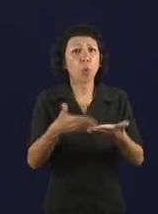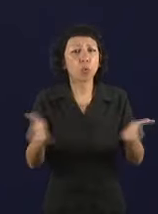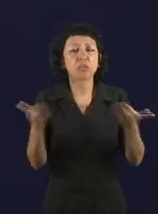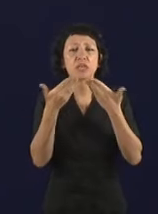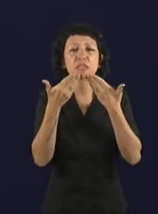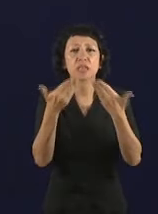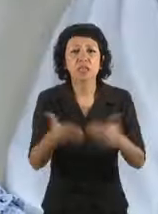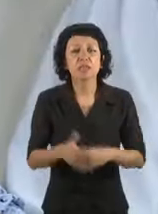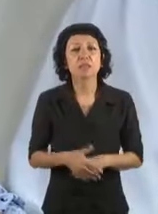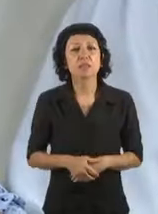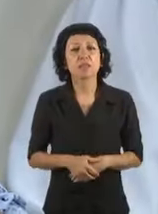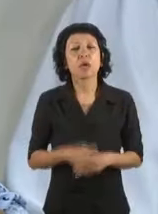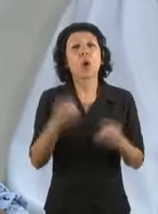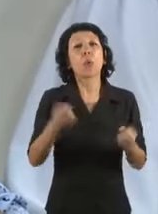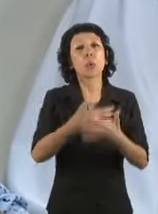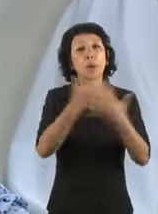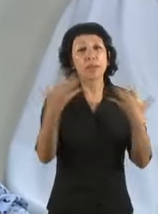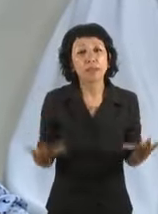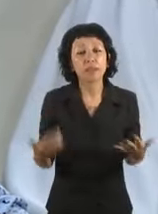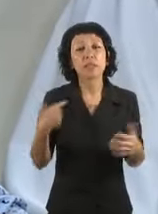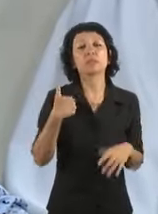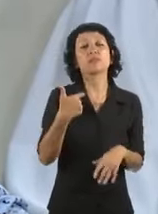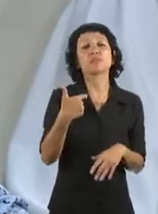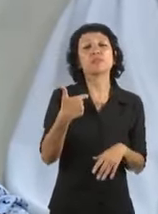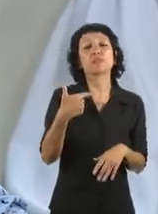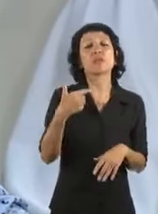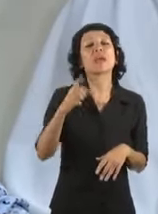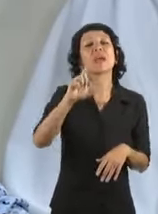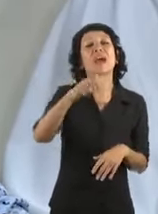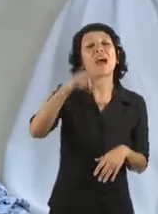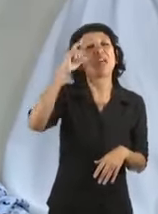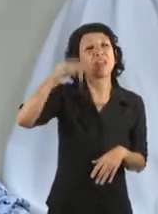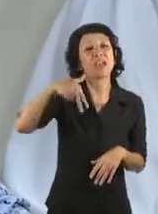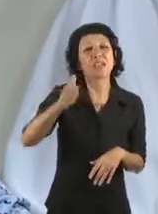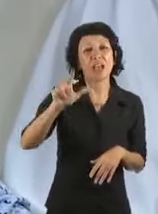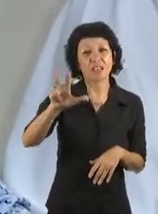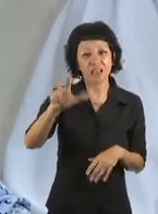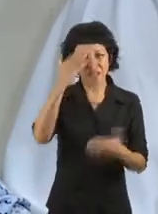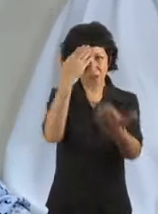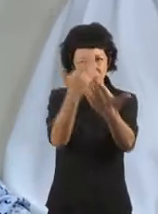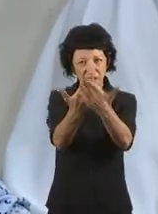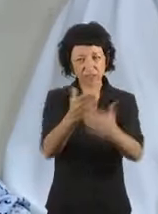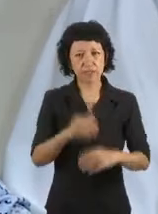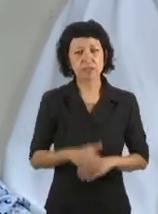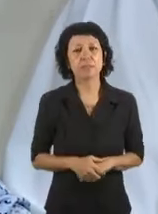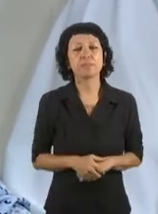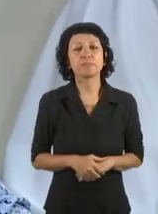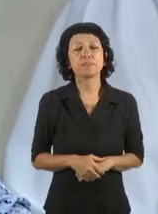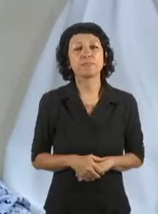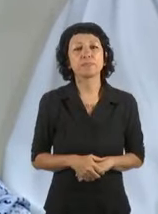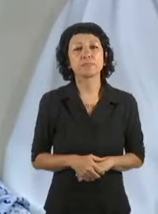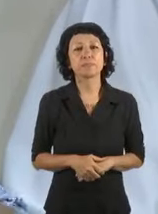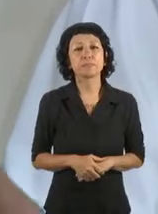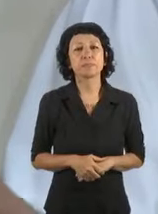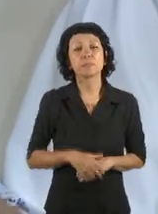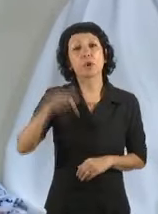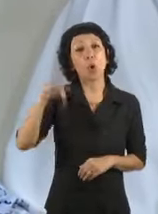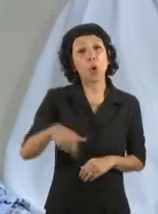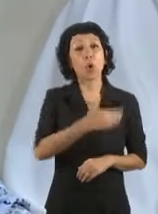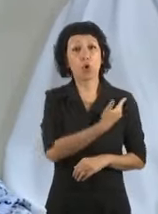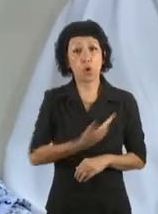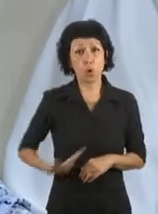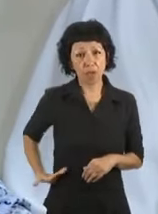gracias Buen día Vocero Ariel Rodríguez de Cadena 3 aquí en frente suyo teniendo en cuenta que hoy el gobierno el